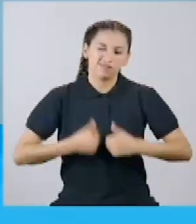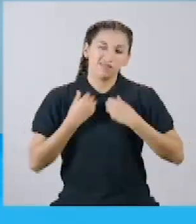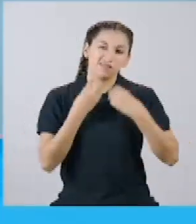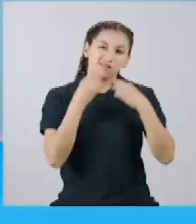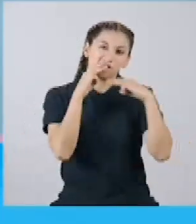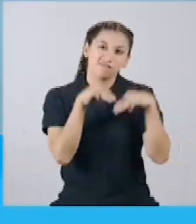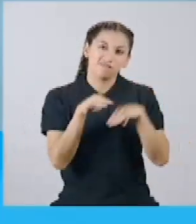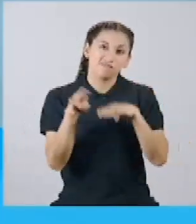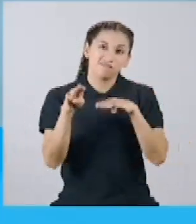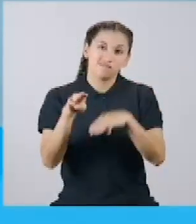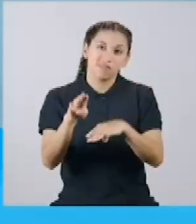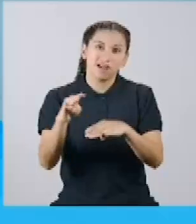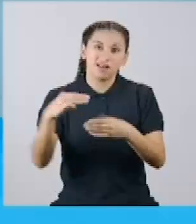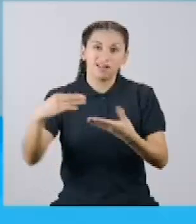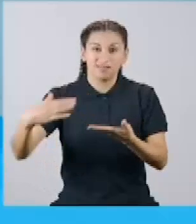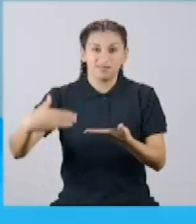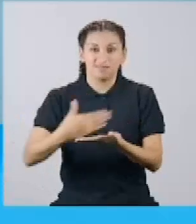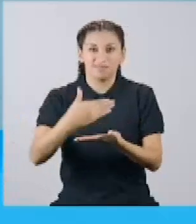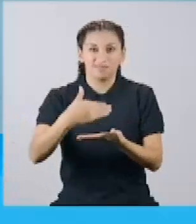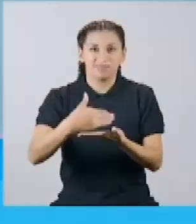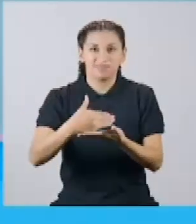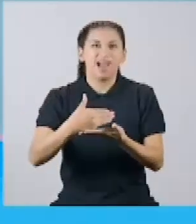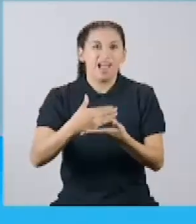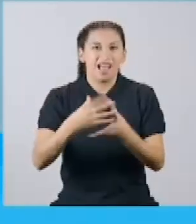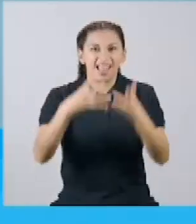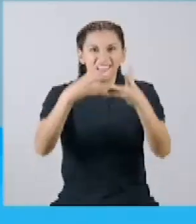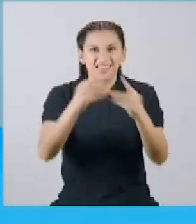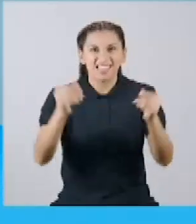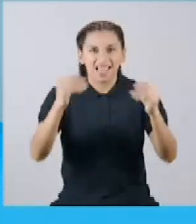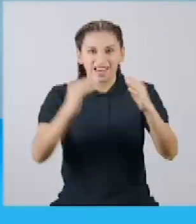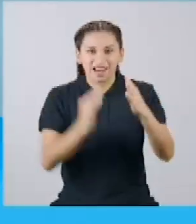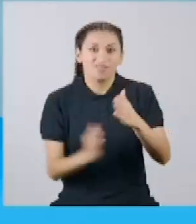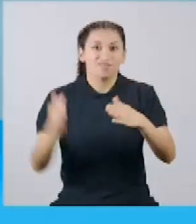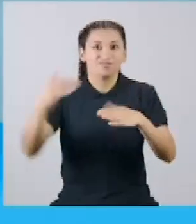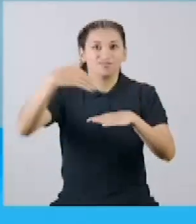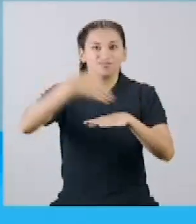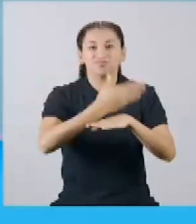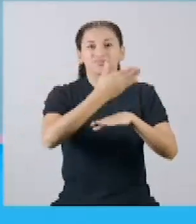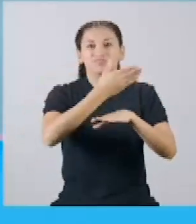agua decidió salir a la tierra y se fue de